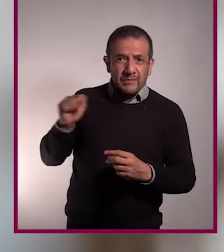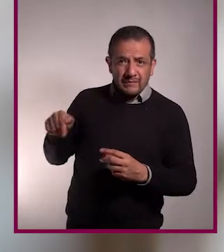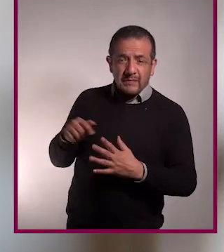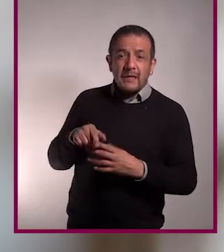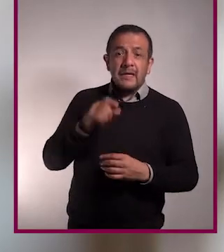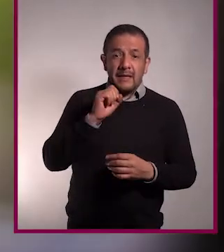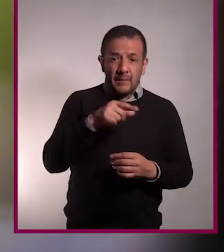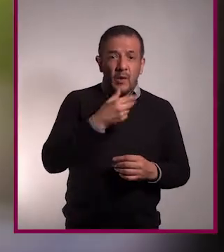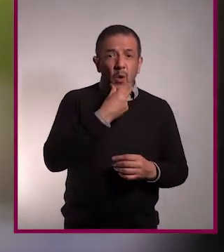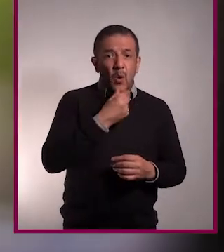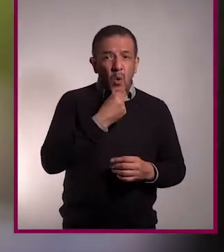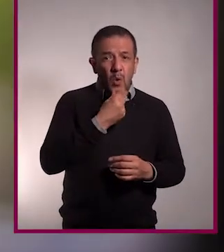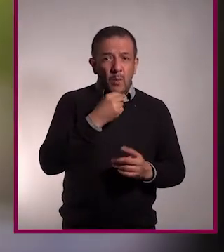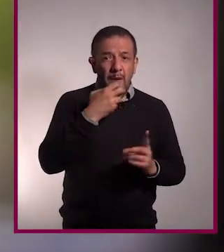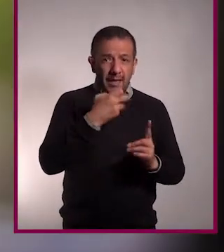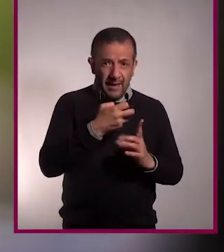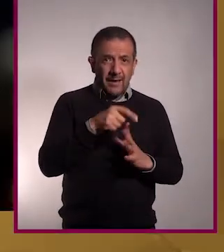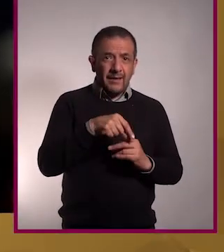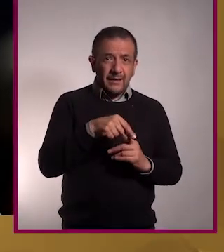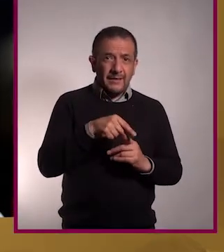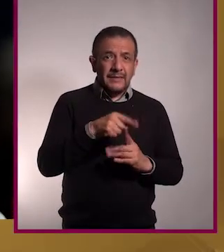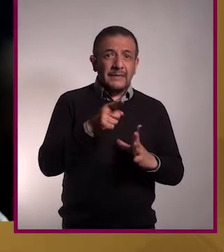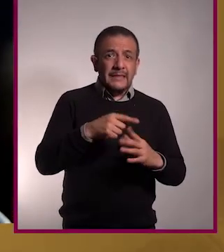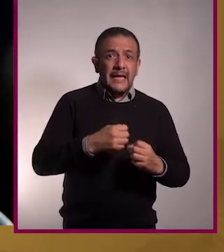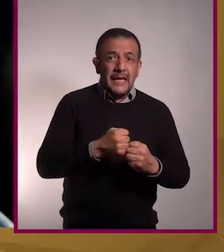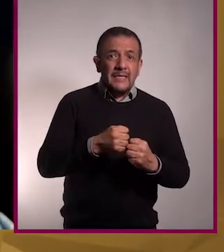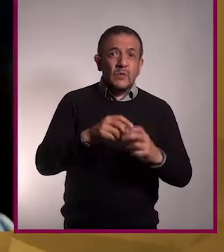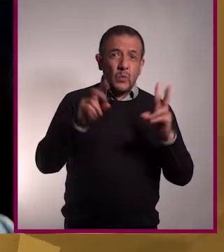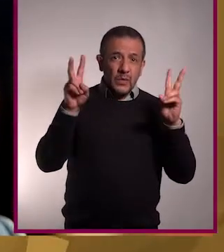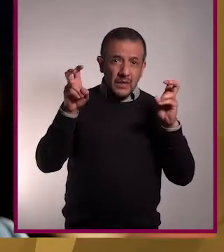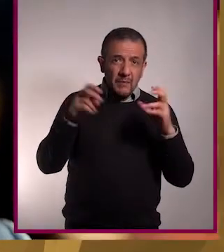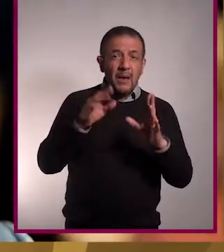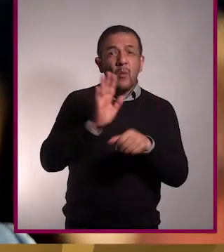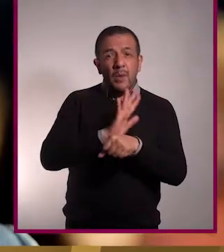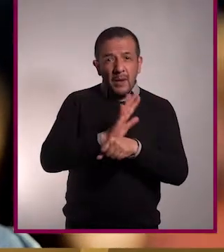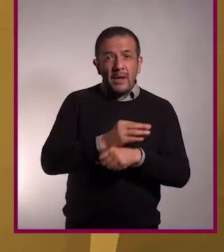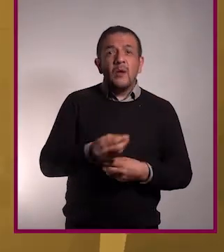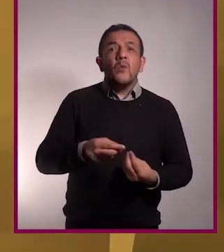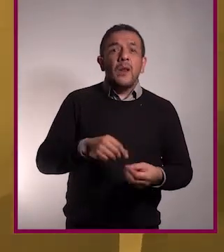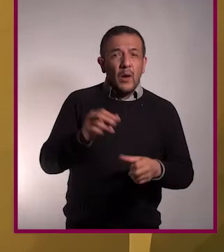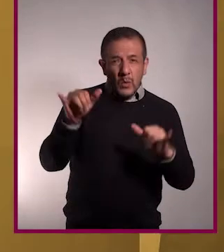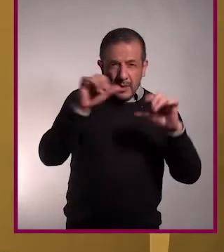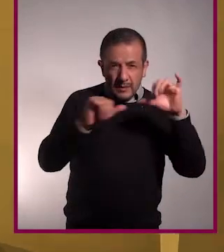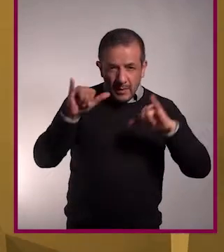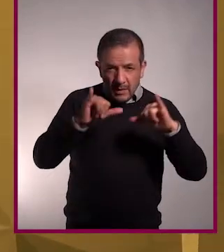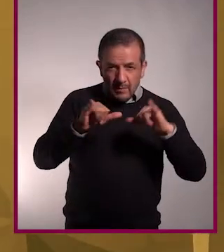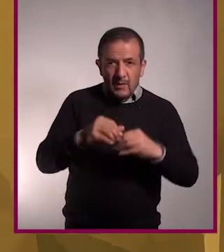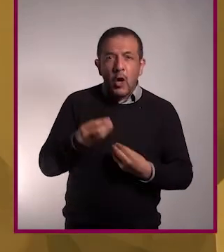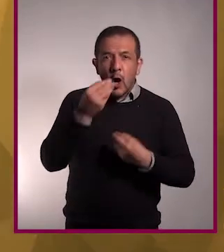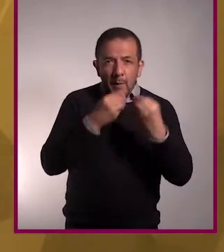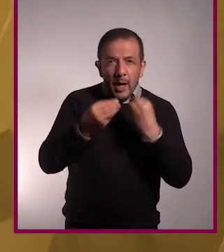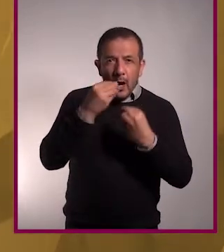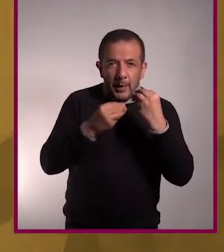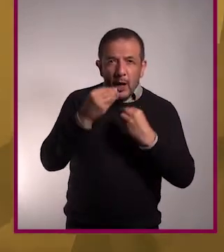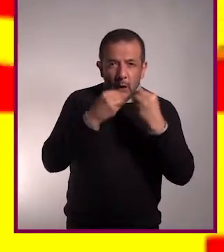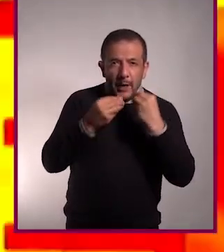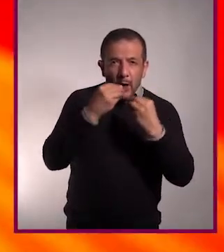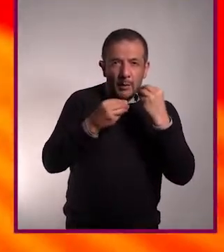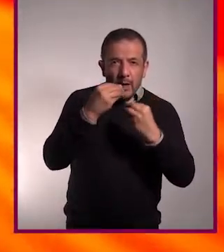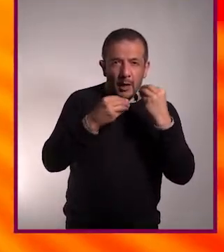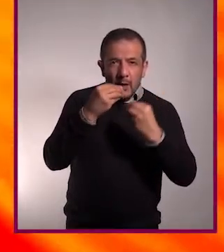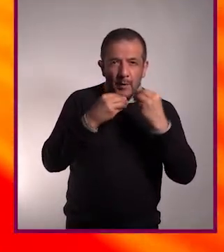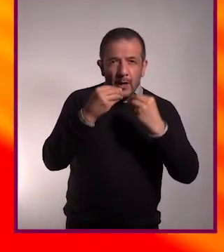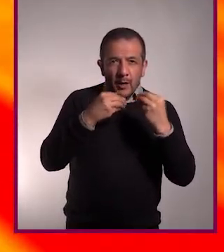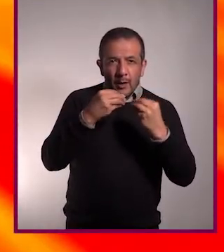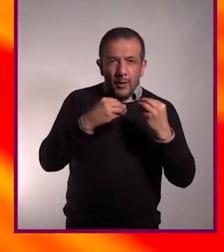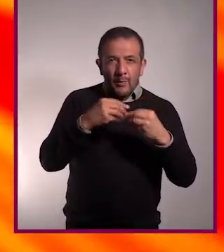y calorías. En el 2004, Morgan Spurlock realizó un documental llamado Super Size Me, en español, Super Engórdame, para ver